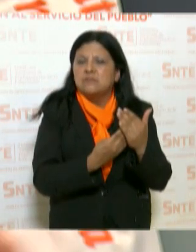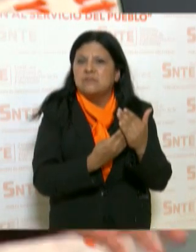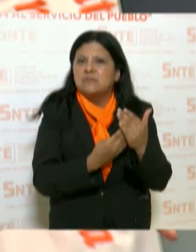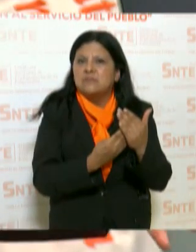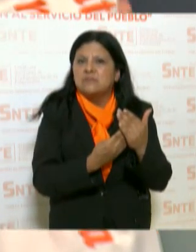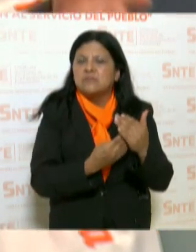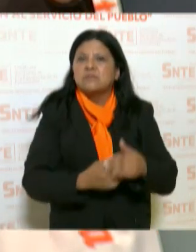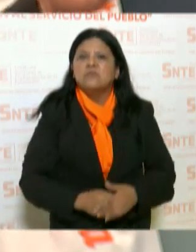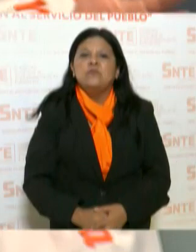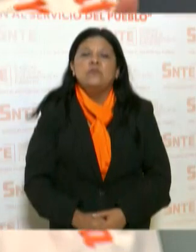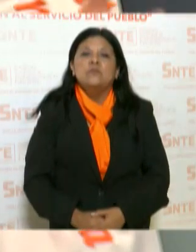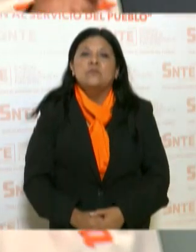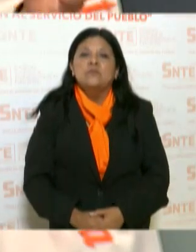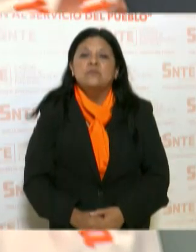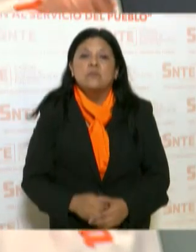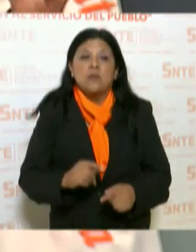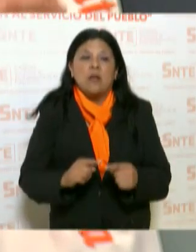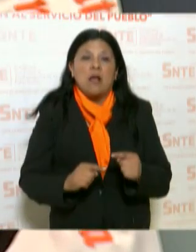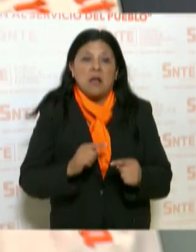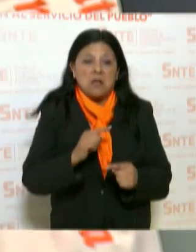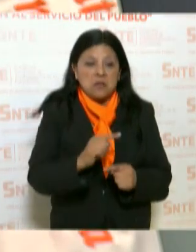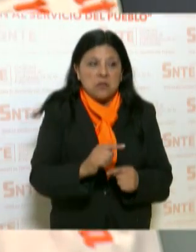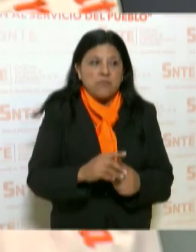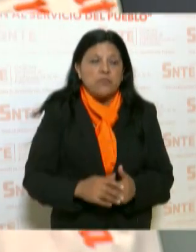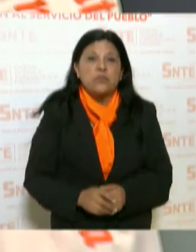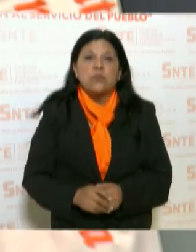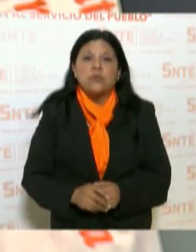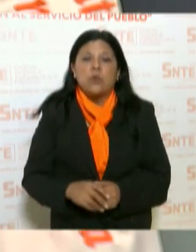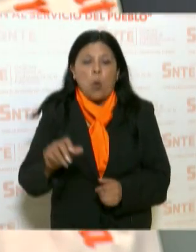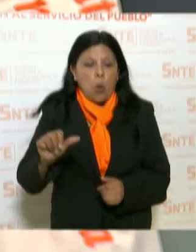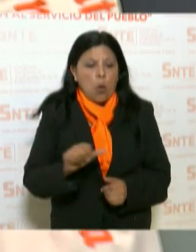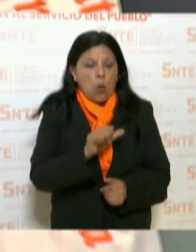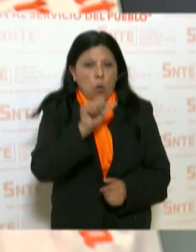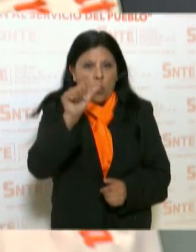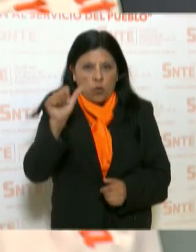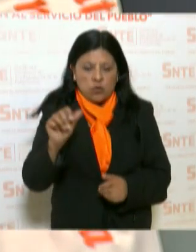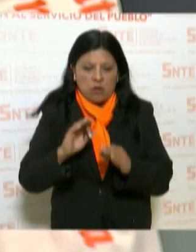Fue también